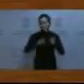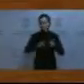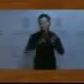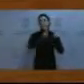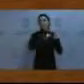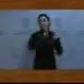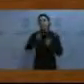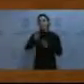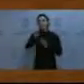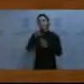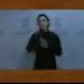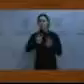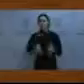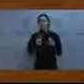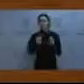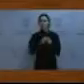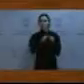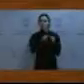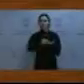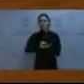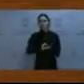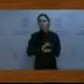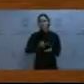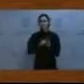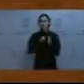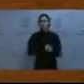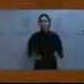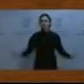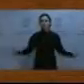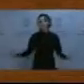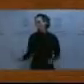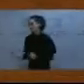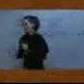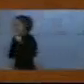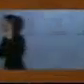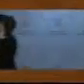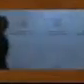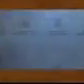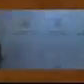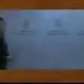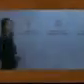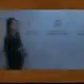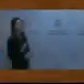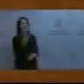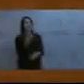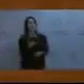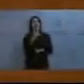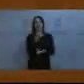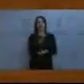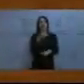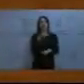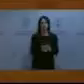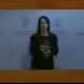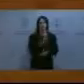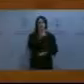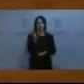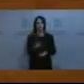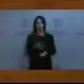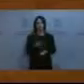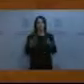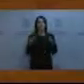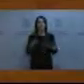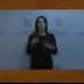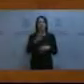total de los contratos adjudicados en dicho ejercicio. Y hacía unas recomendaciones. SOGEPSA, tal y como se ha expuesto de manifiesto